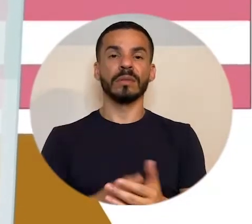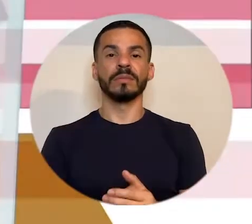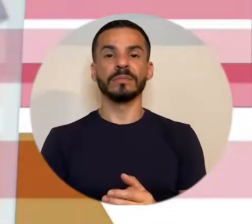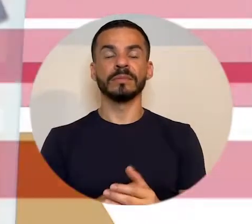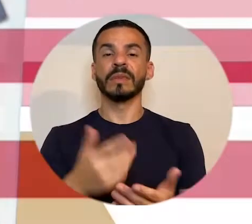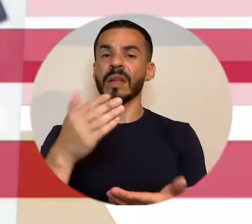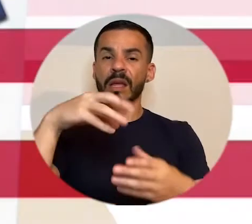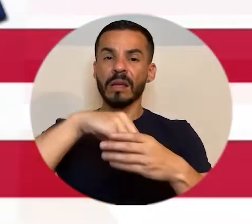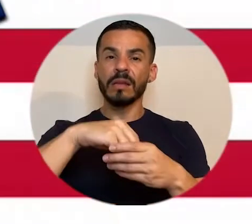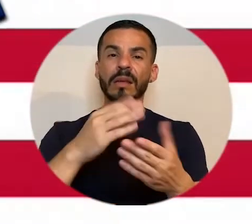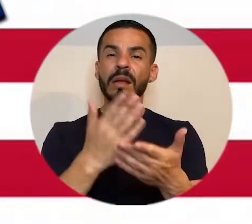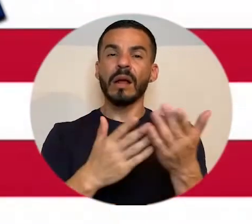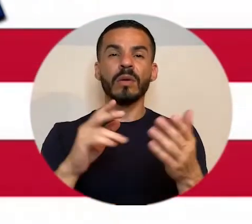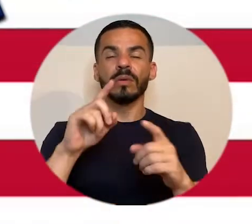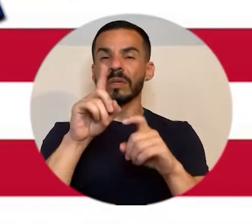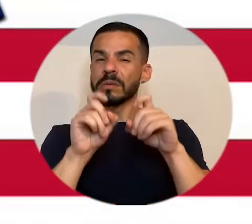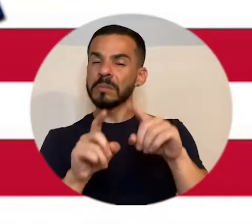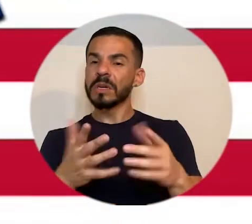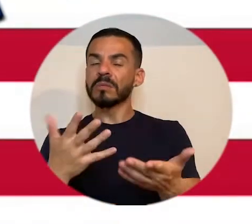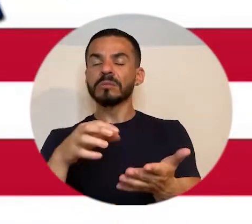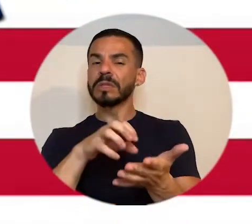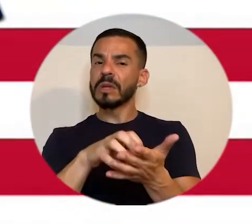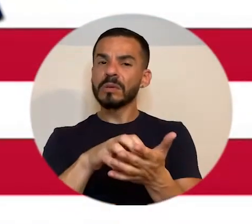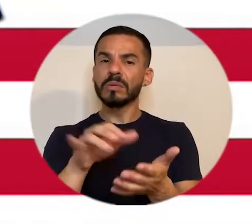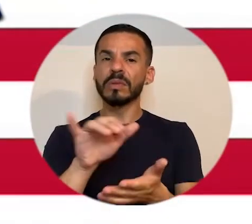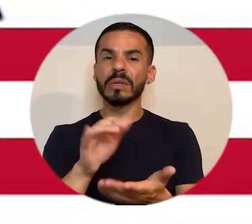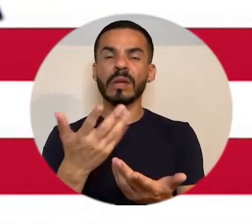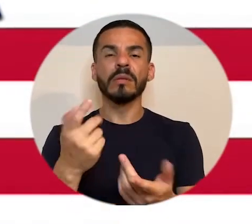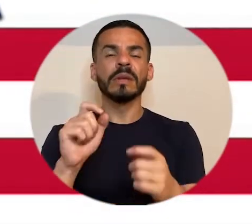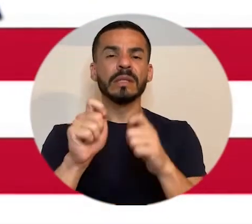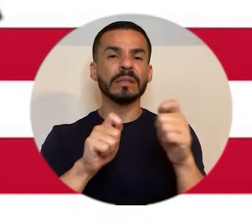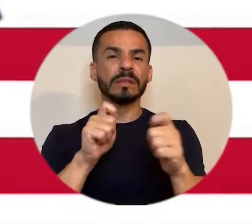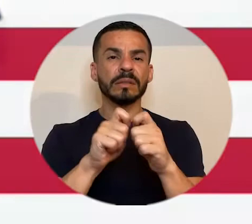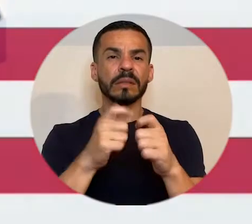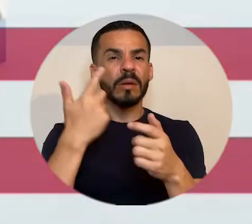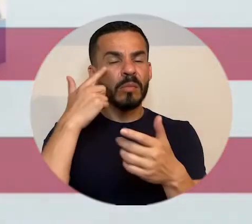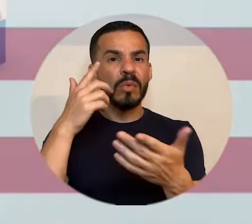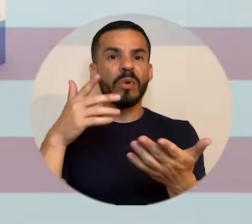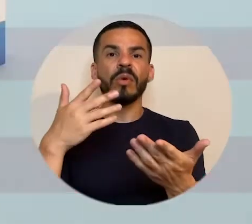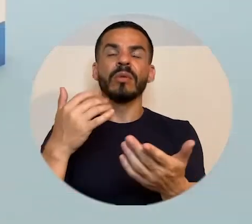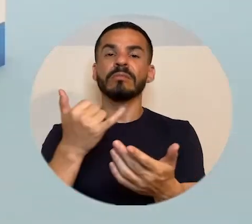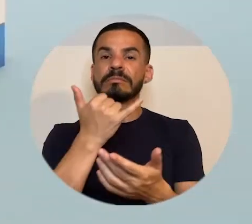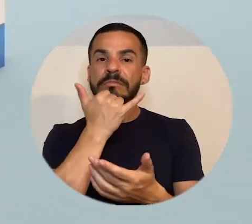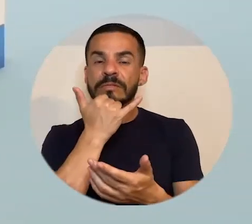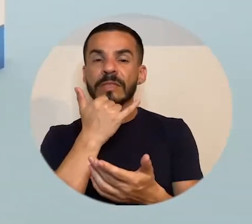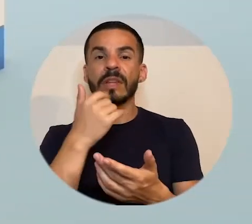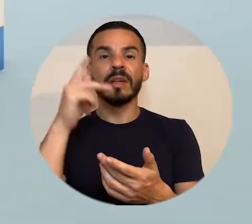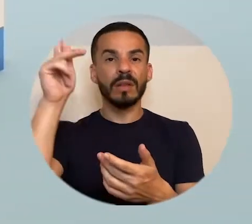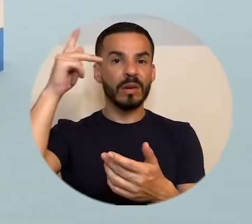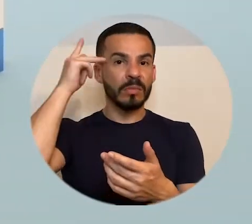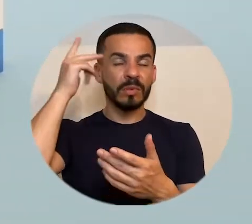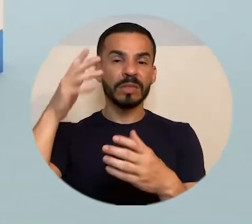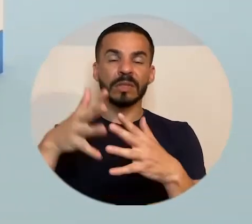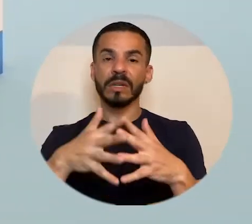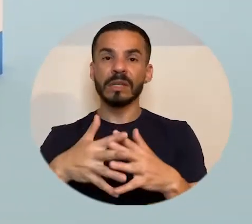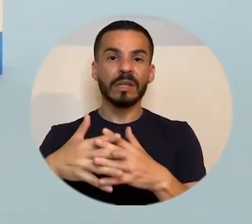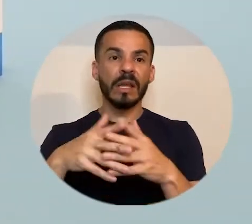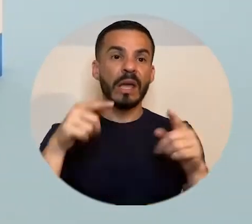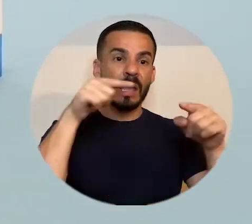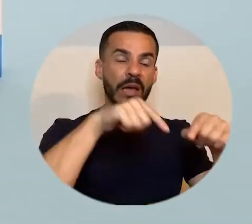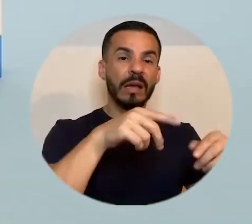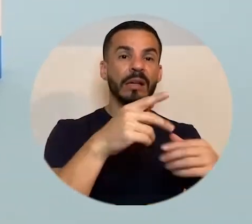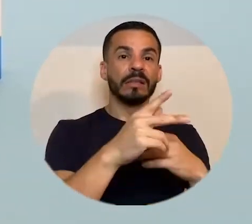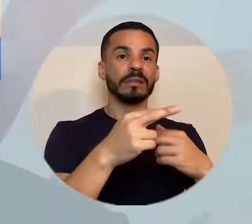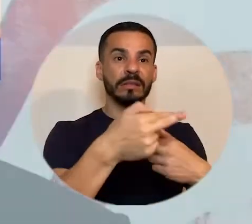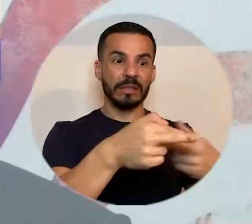Al respecto, caben algunas preguntas y algunos cuestionamientos, específicamente por lo fallido de las políticas